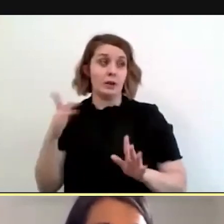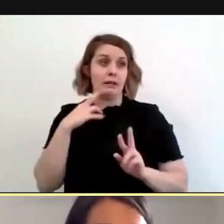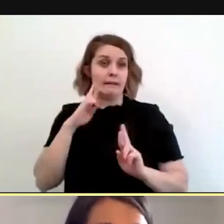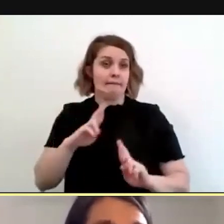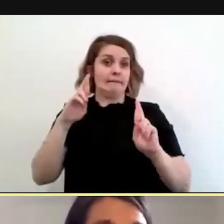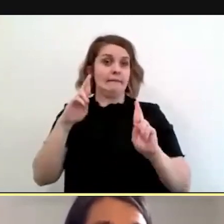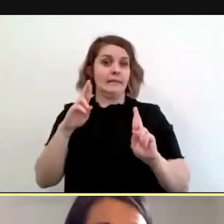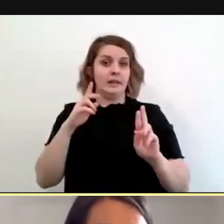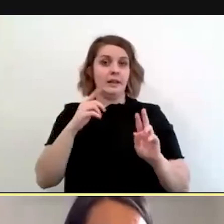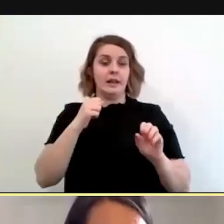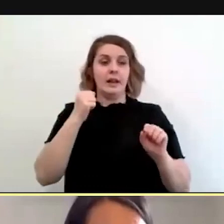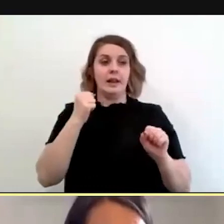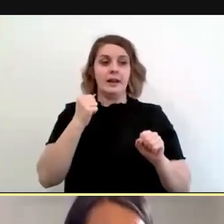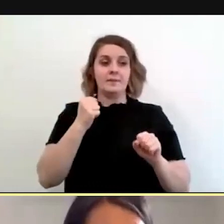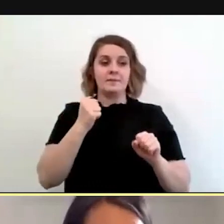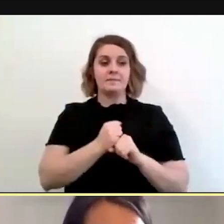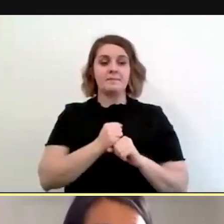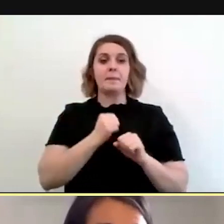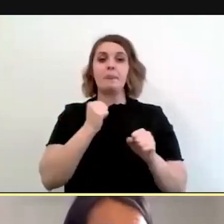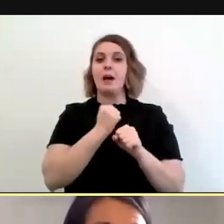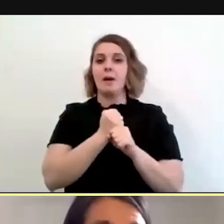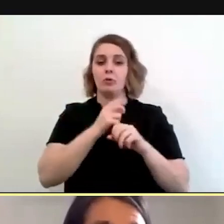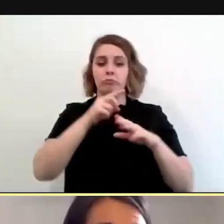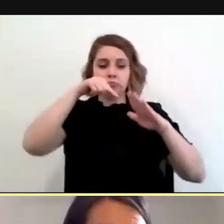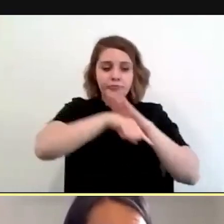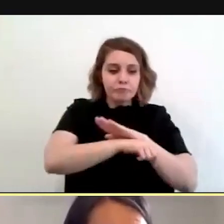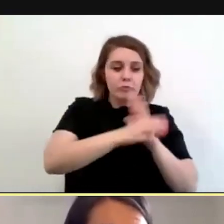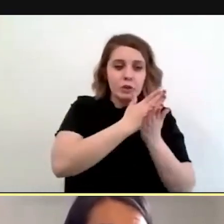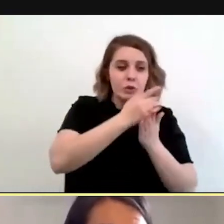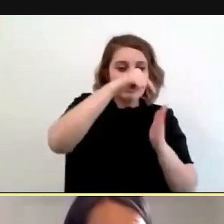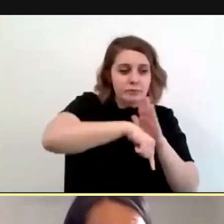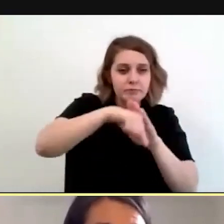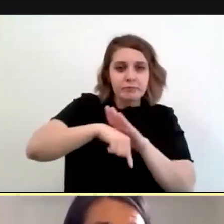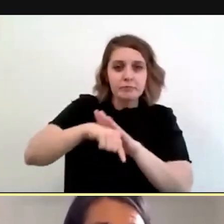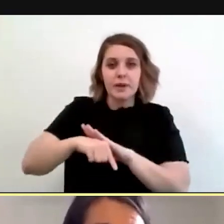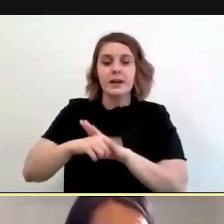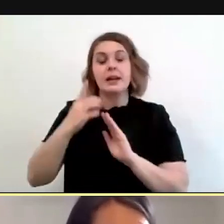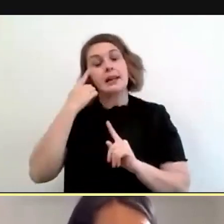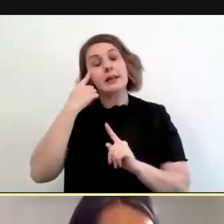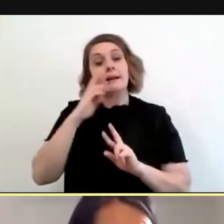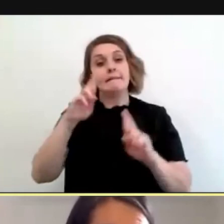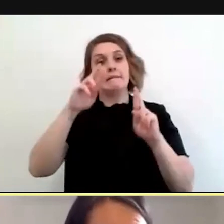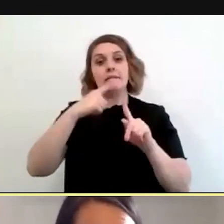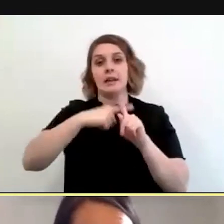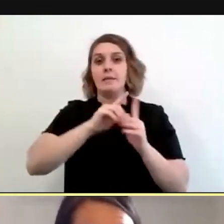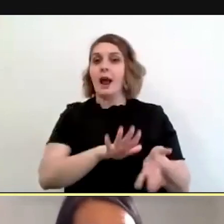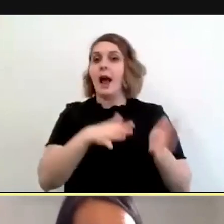bastantes trabajos que están intentando profundizar en esto y espero que en todos los niveles se pueda aplicar